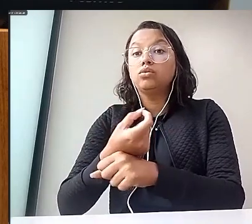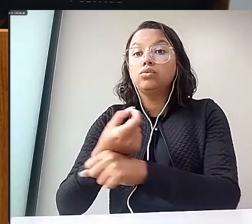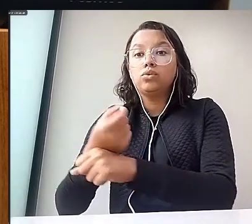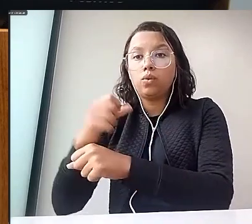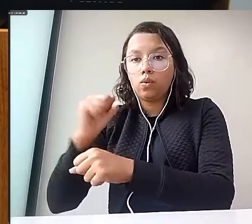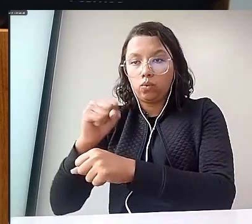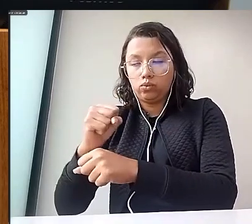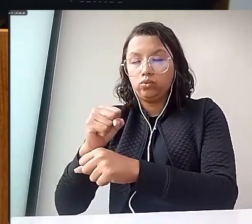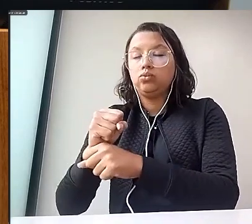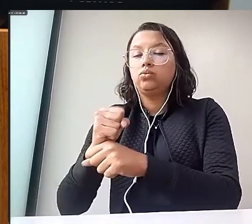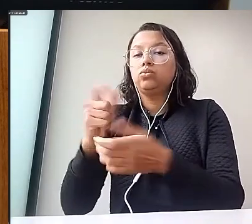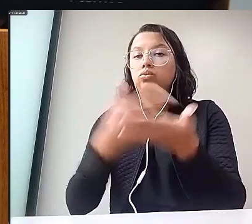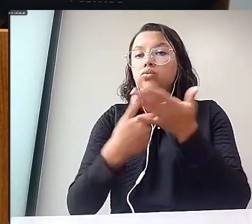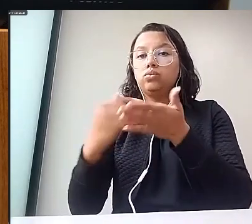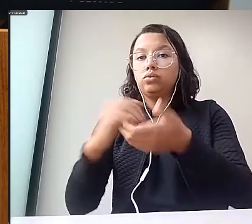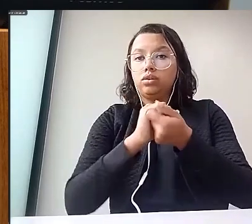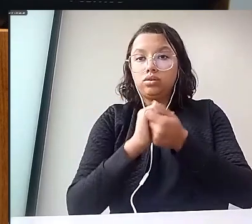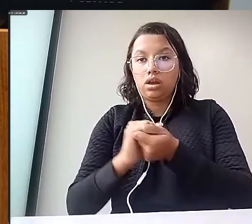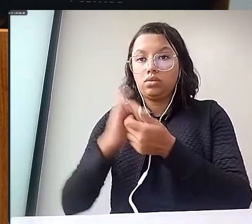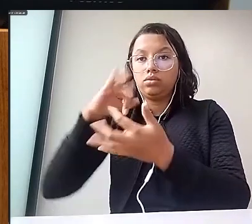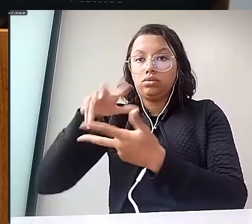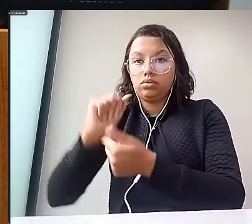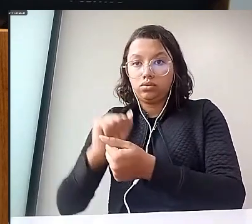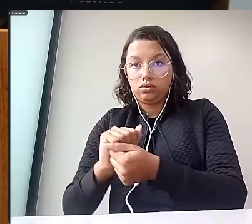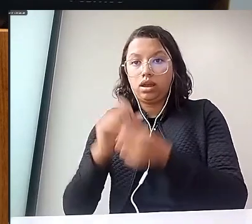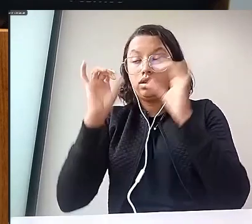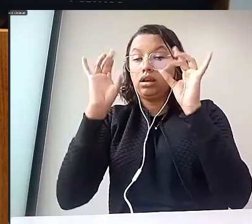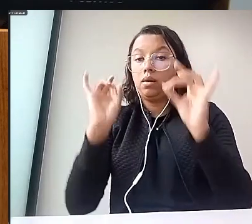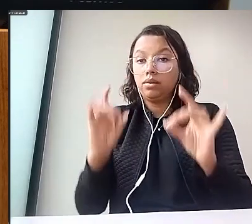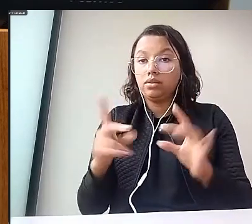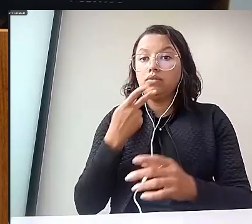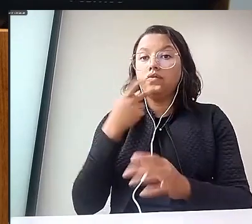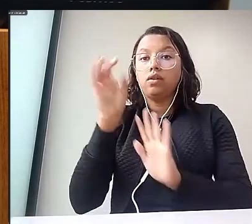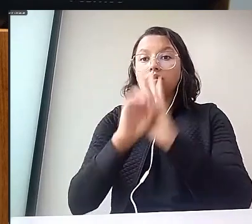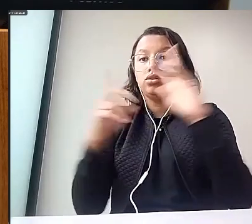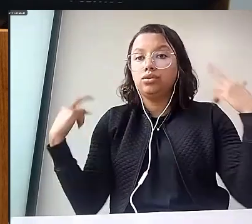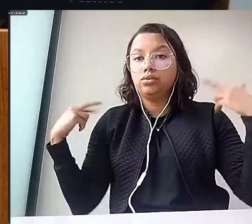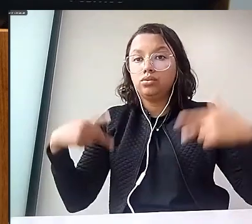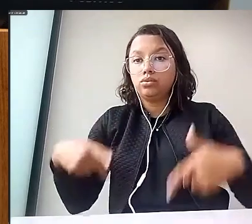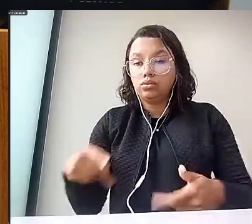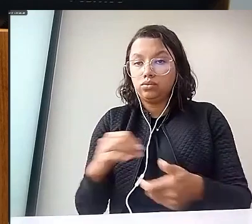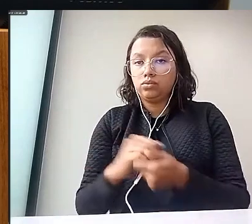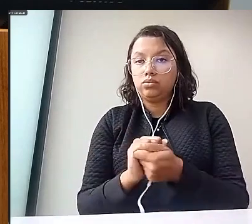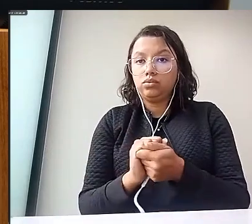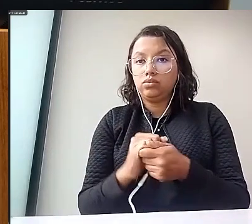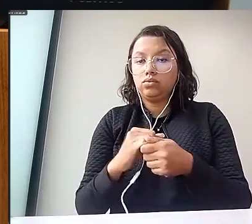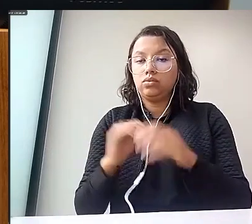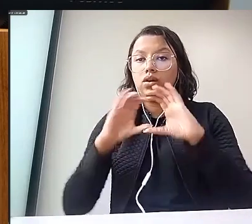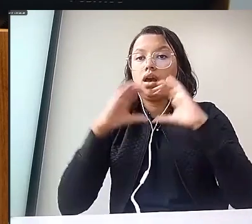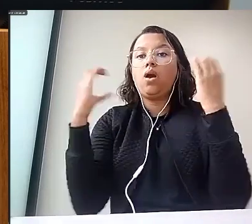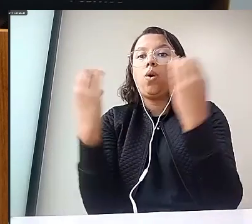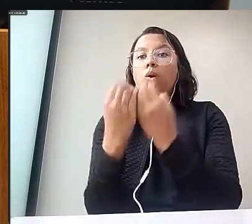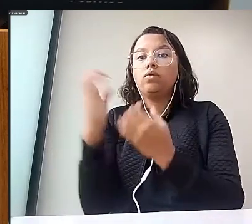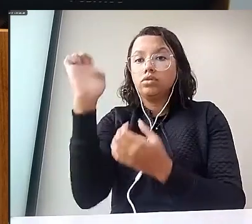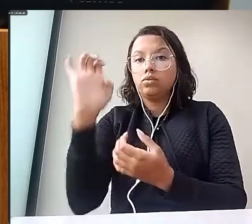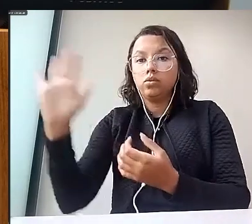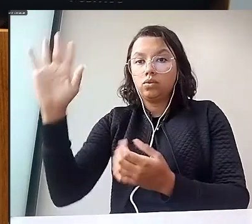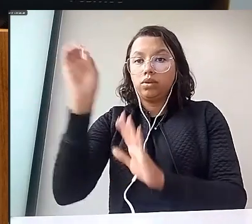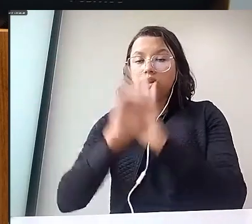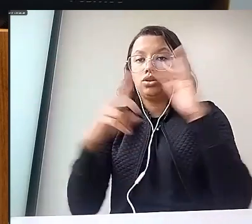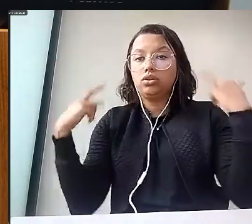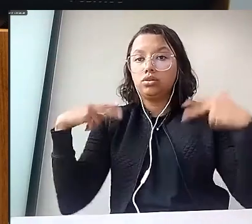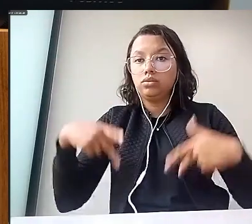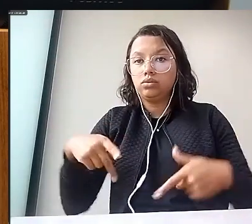internacionales, y en especial los que consagran derechos humanos, la Convención Europea de Derechos Humanos, por ejemplo,